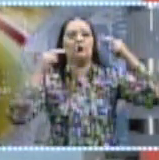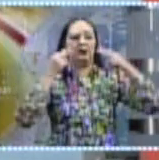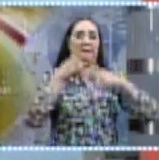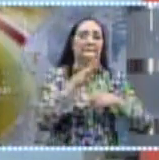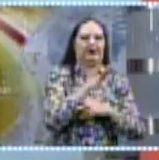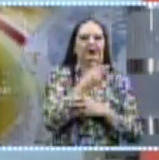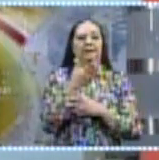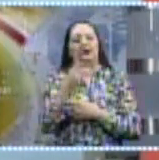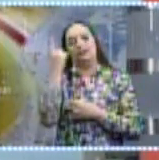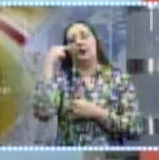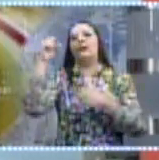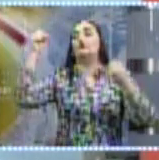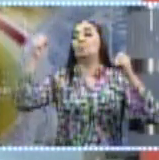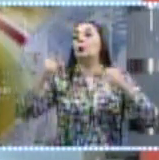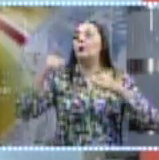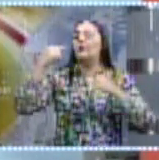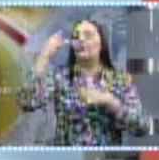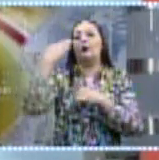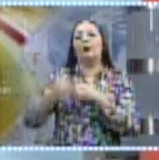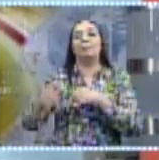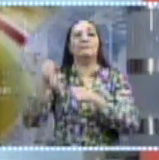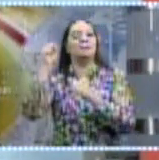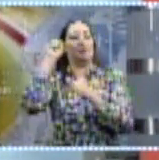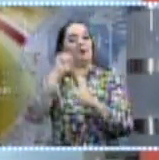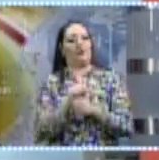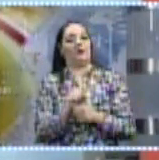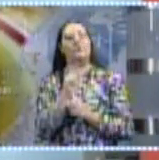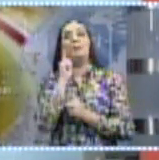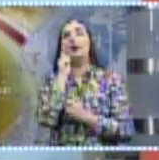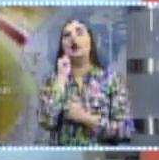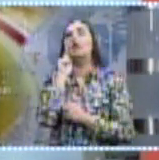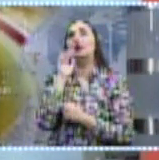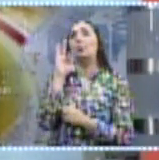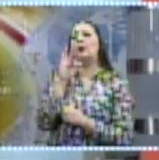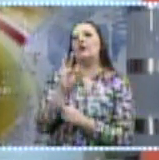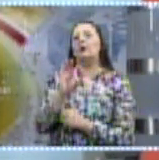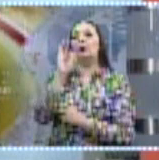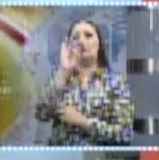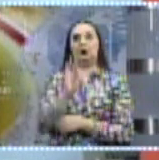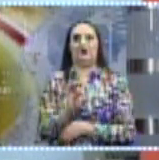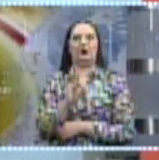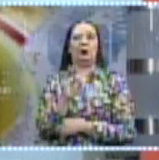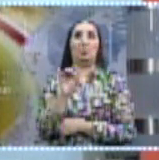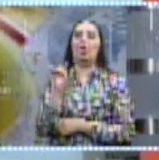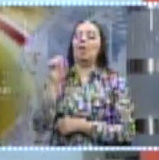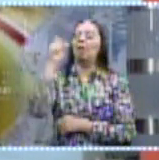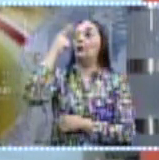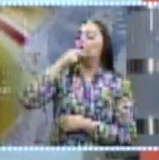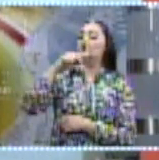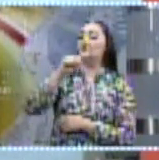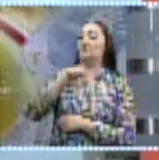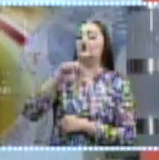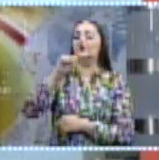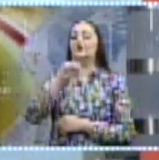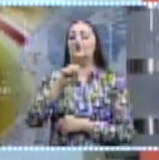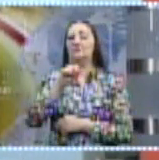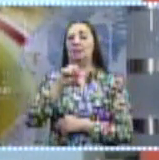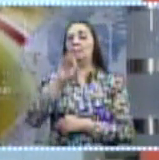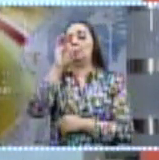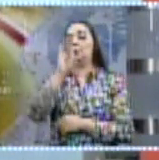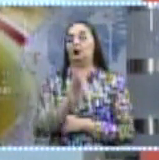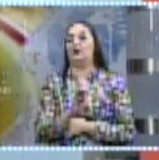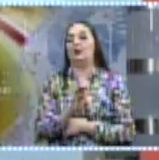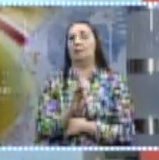el potencial de lluvia para este fin de semana mañana 40 por ciento en el día 60 por la noche con la llegada del frente de forma ocasional